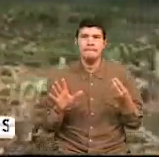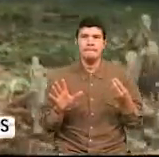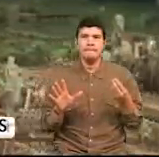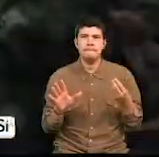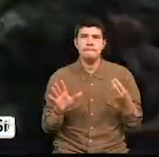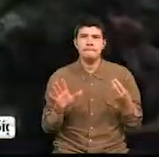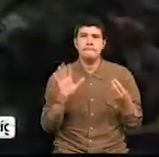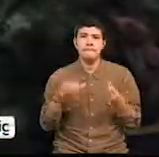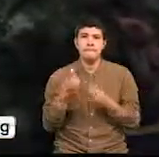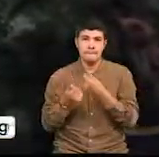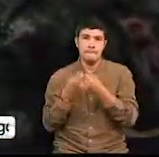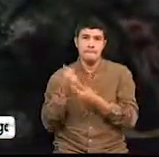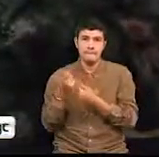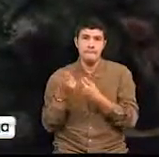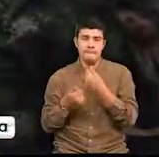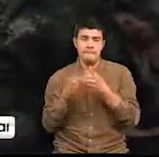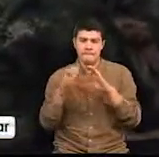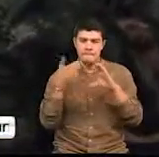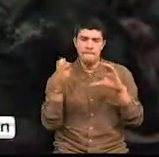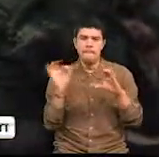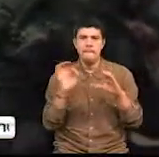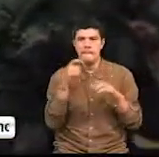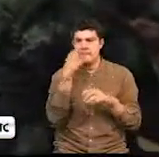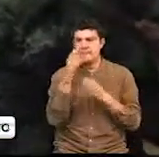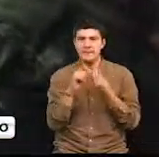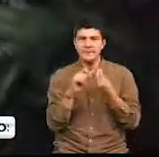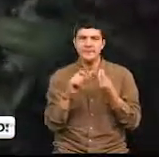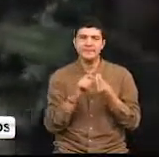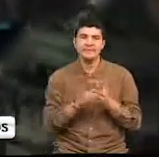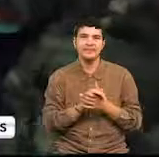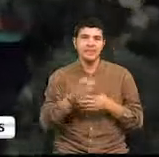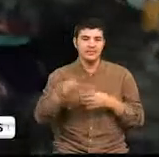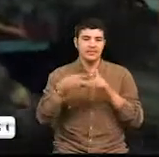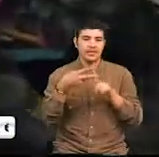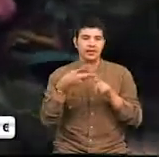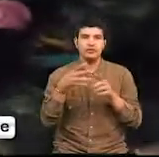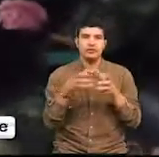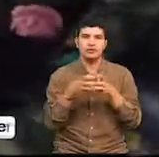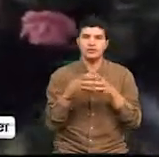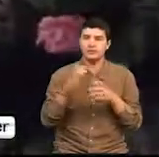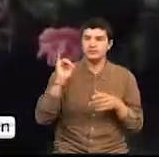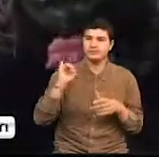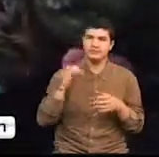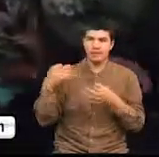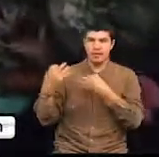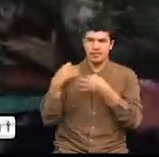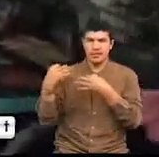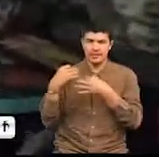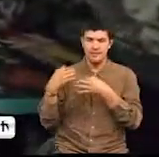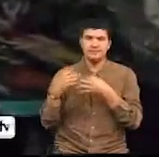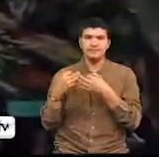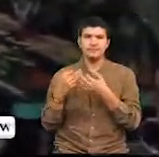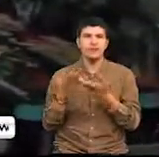tienen esto como negocio. La segunda división converge ¿qué territorio? Expliquémosle a nuestros televidentes